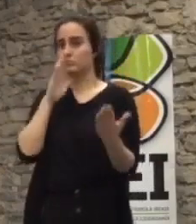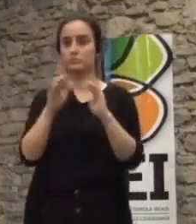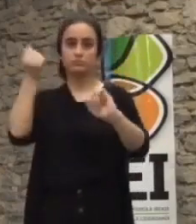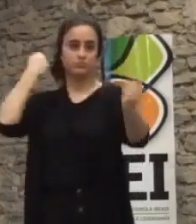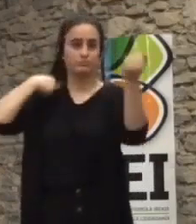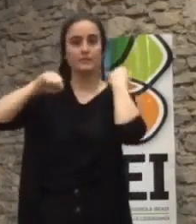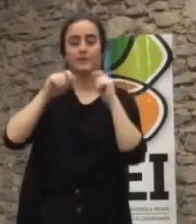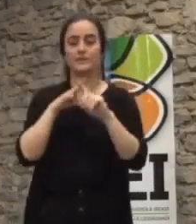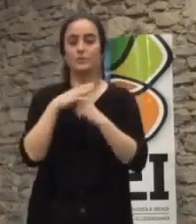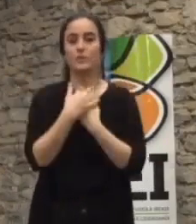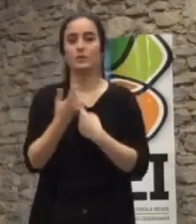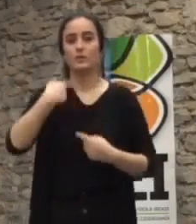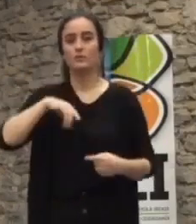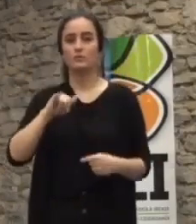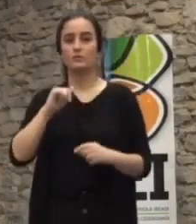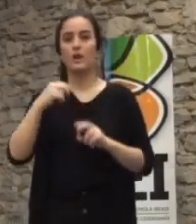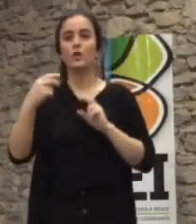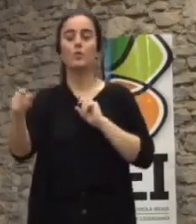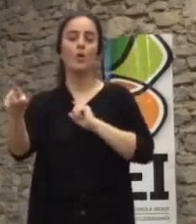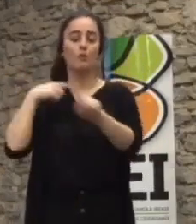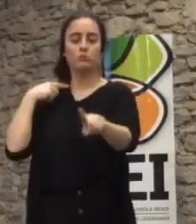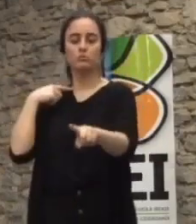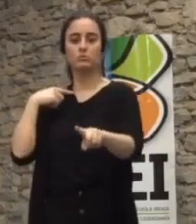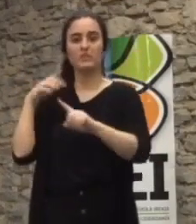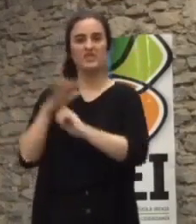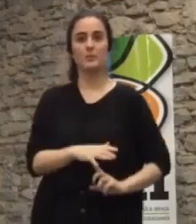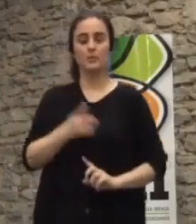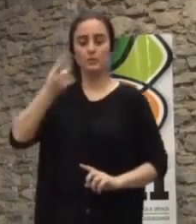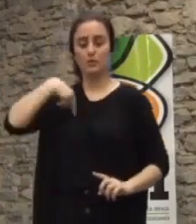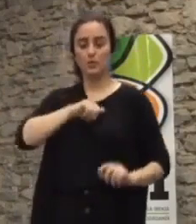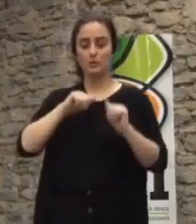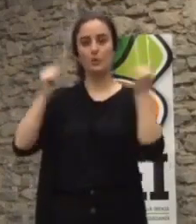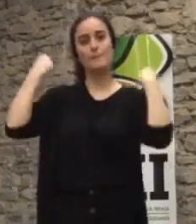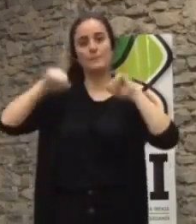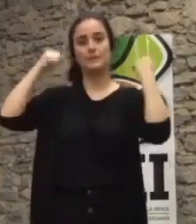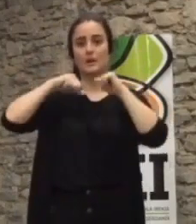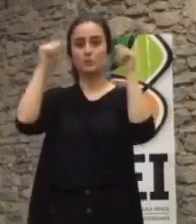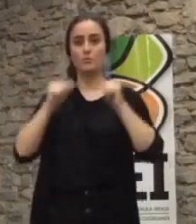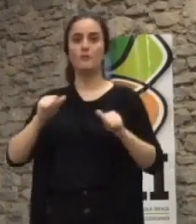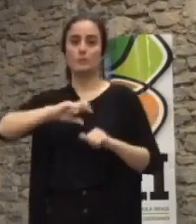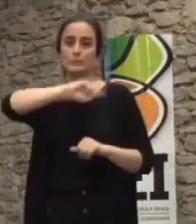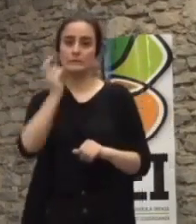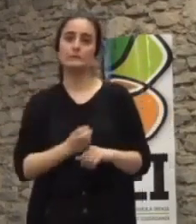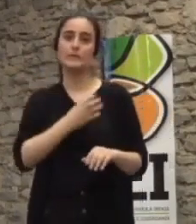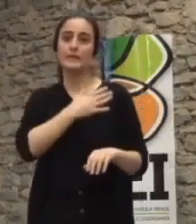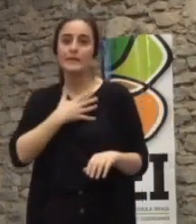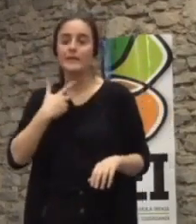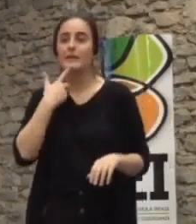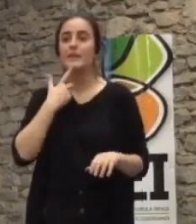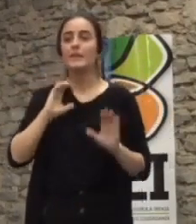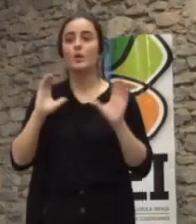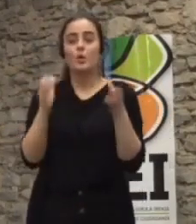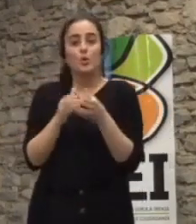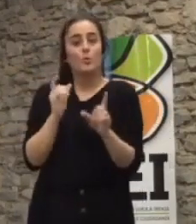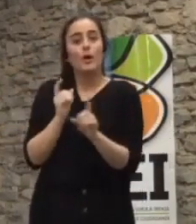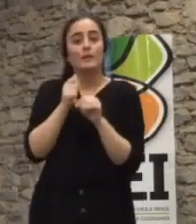simulábamos situaciones en las que recibíamos un comentario discriminatorio y veíamos, practicábamos distintas formas. Entonces, el grupo antirrumor no solamente va a daros una